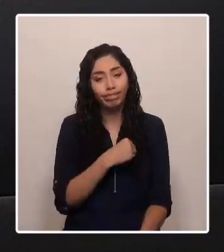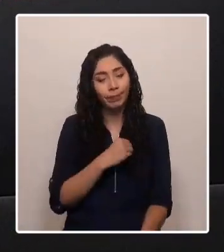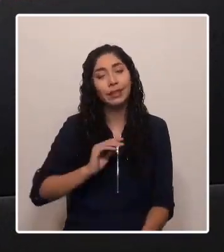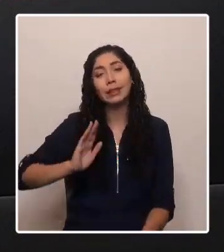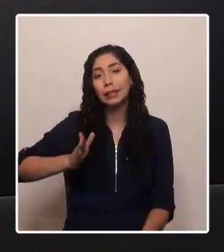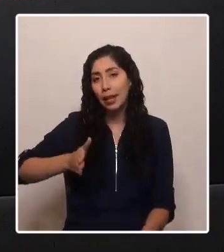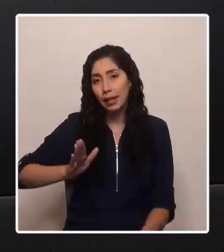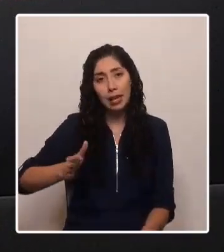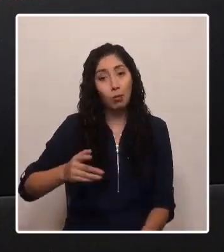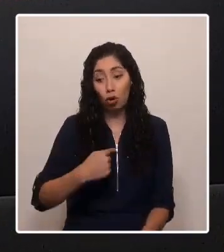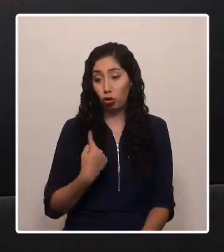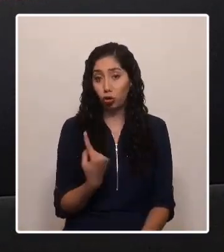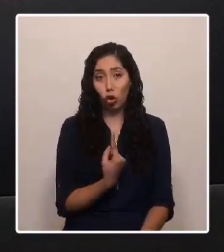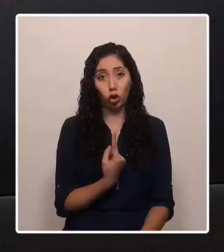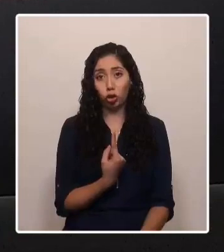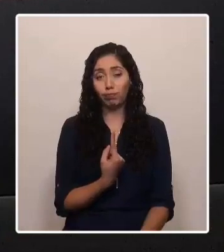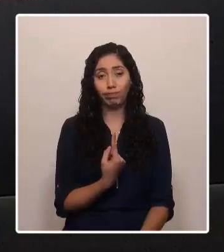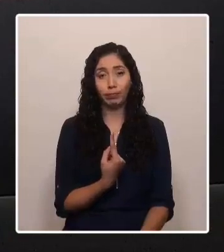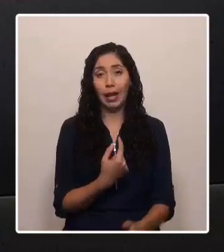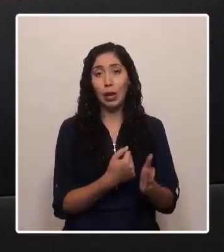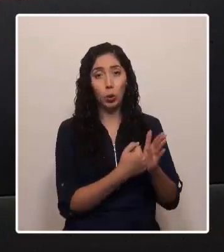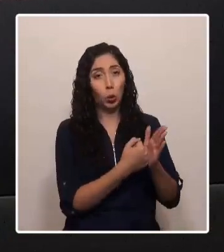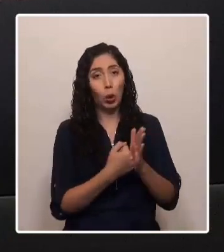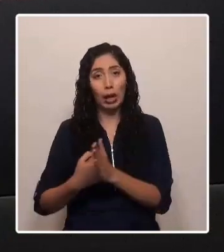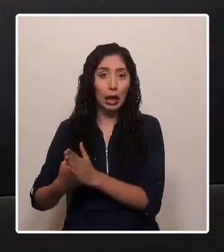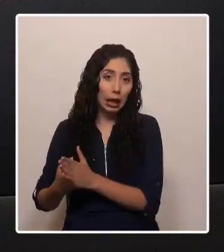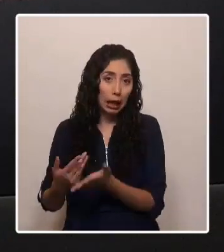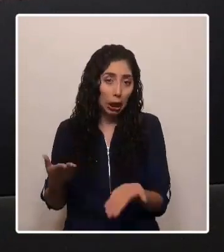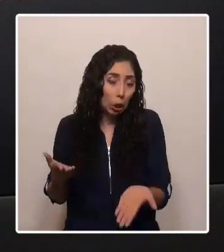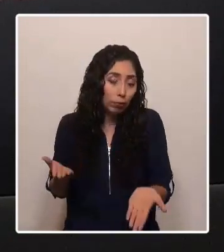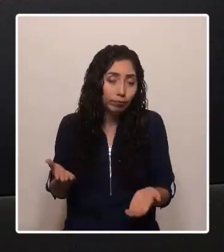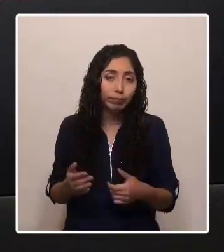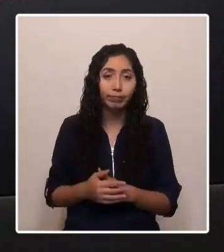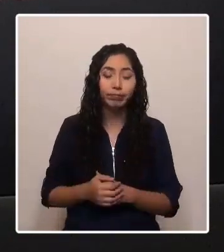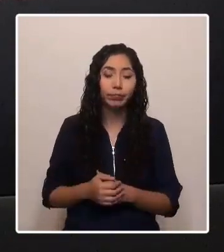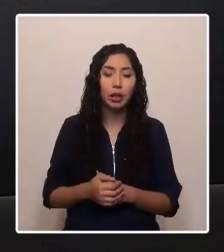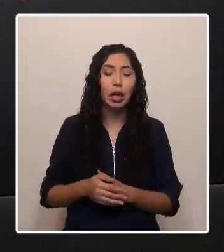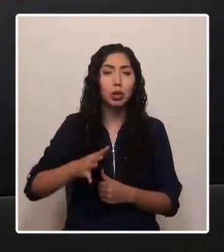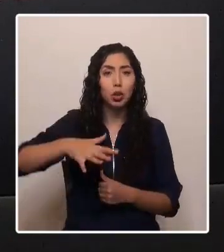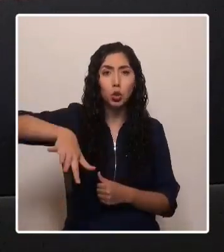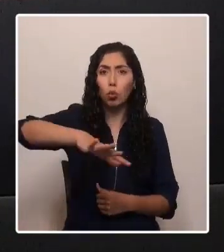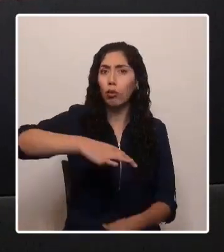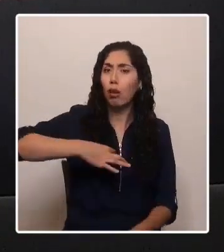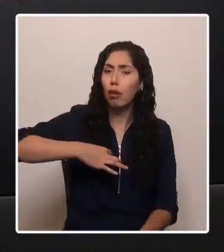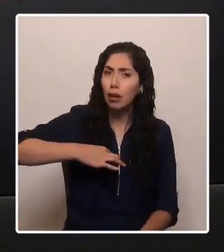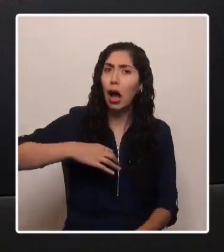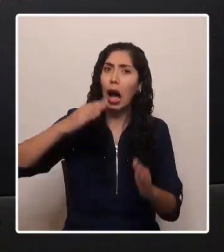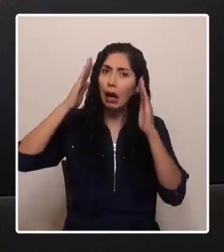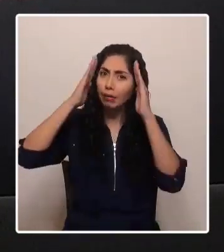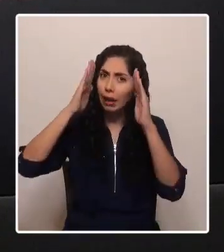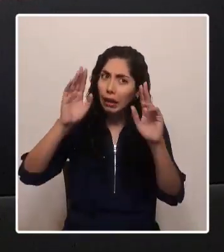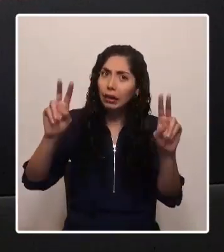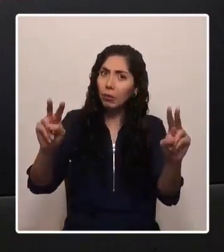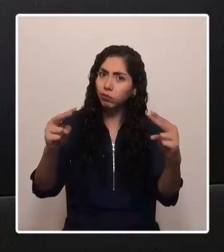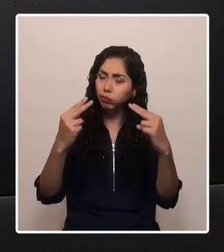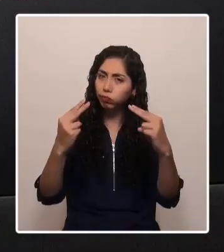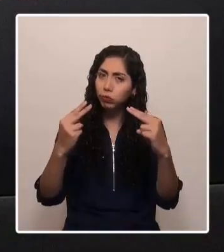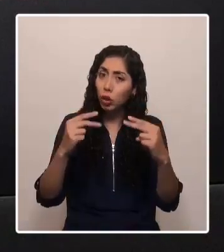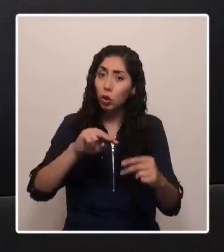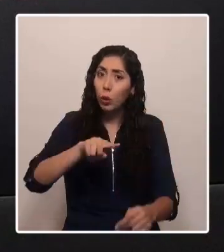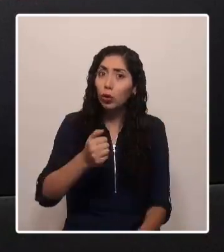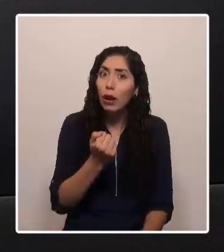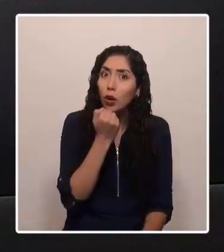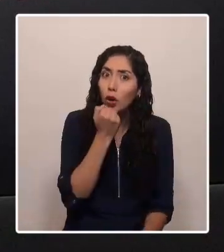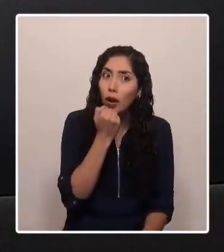siendo excluidos. Ya no nos queda margen de error. La ciudadanía está atenta a lo que hacemos. Aprendamos de nuestros errores, seamos más